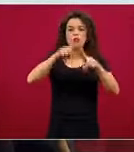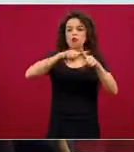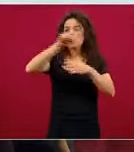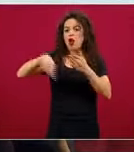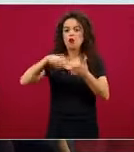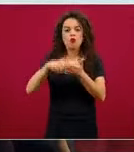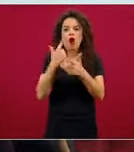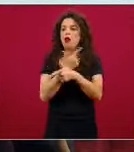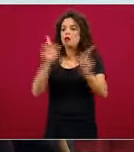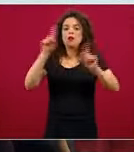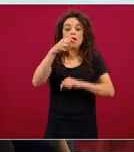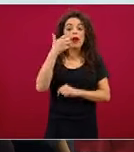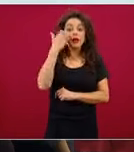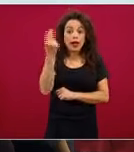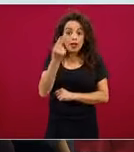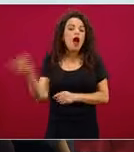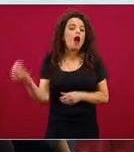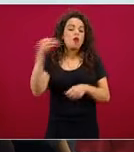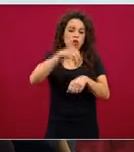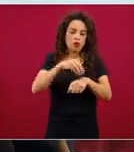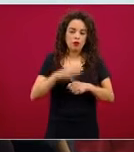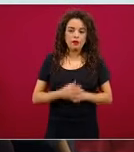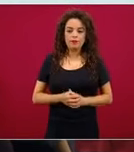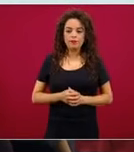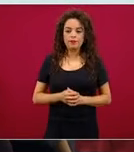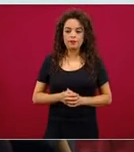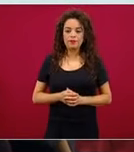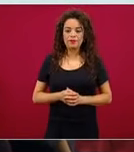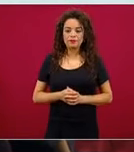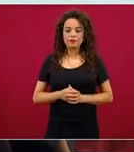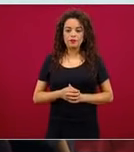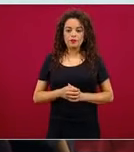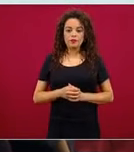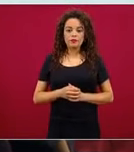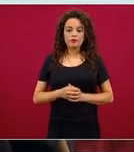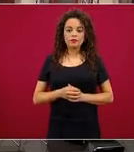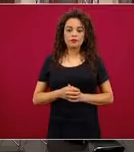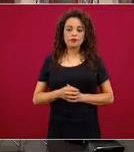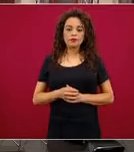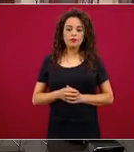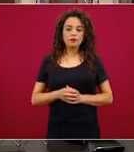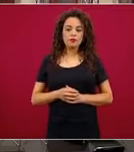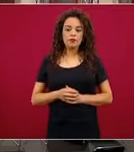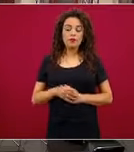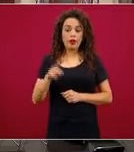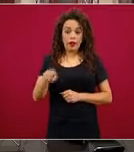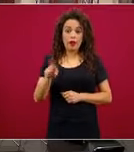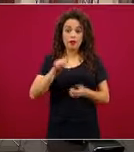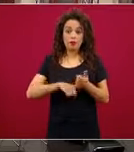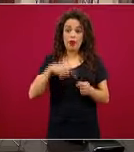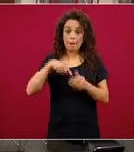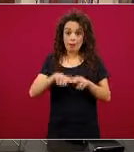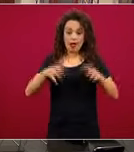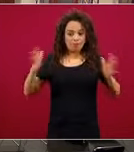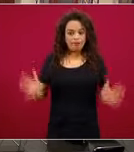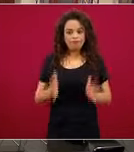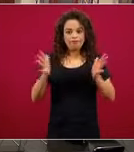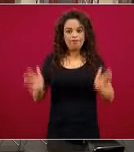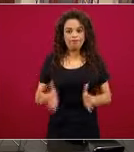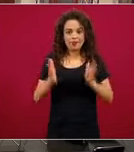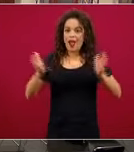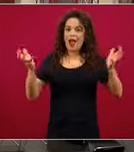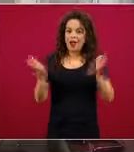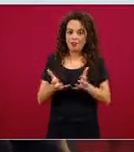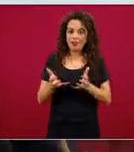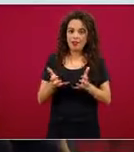poner. En la imagen del lado derecho fue uno de los ejercicios que se empujaron y se empezaron a realizar durante el